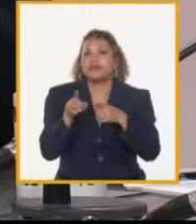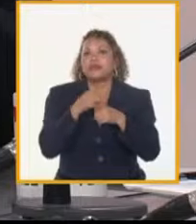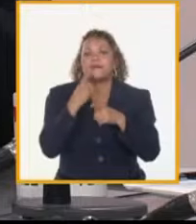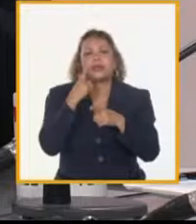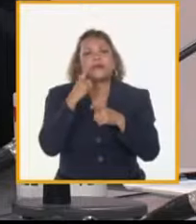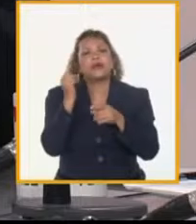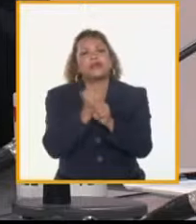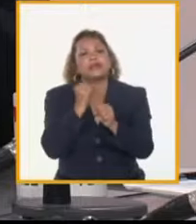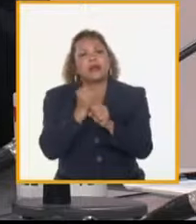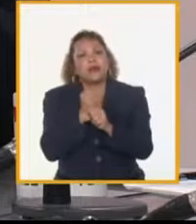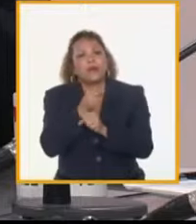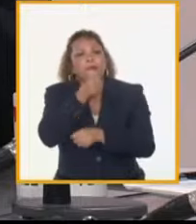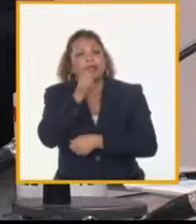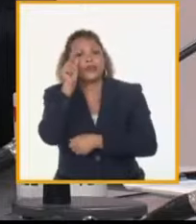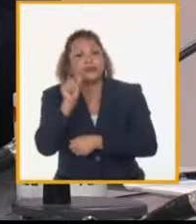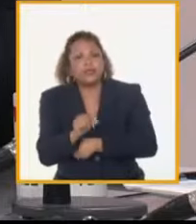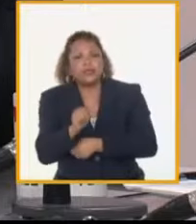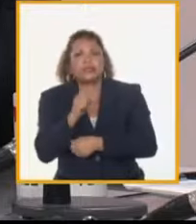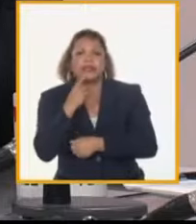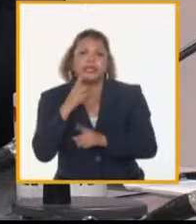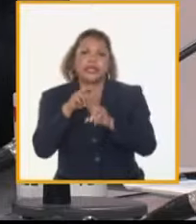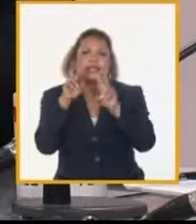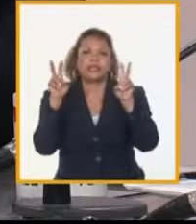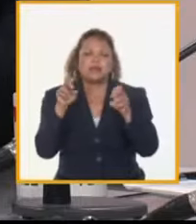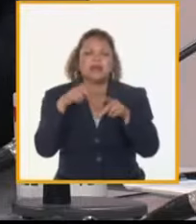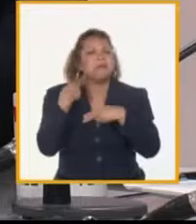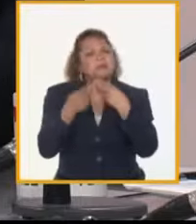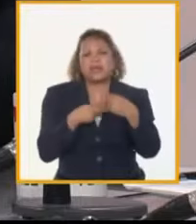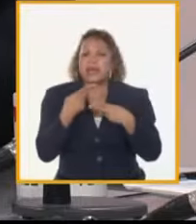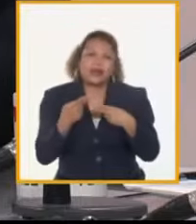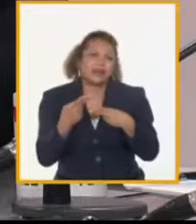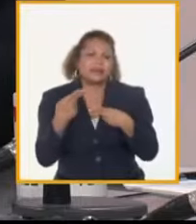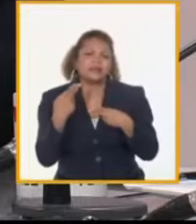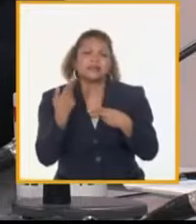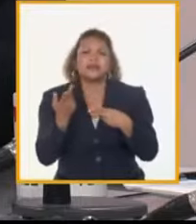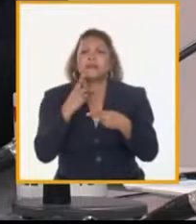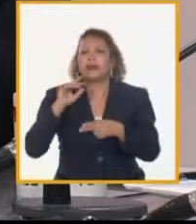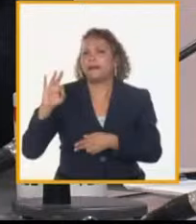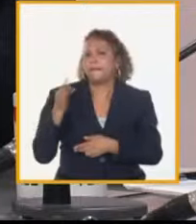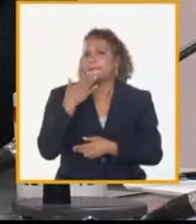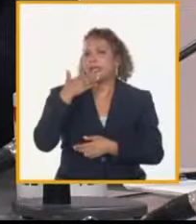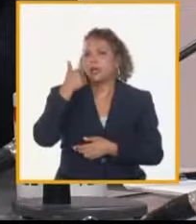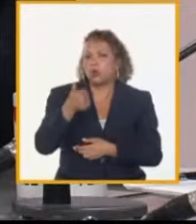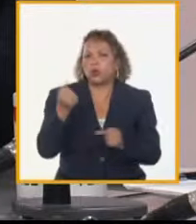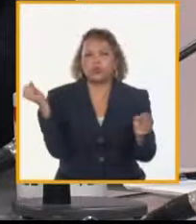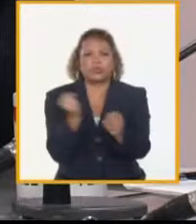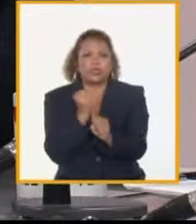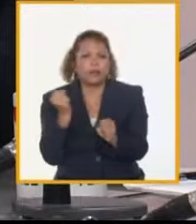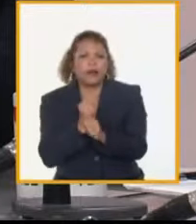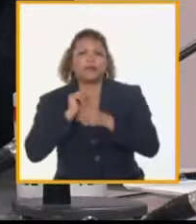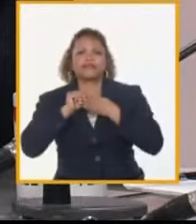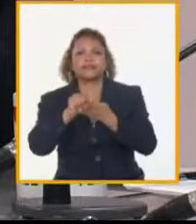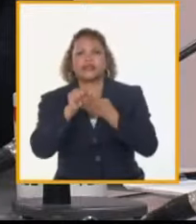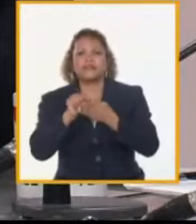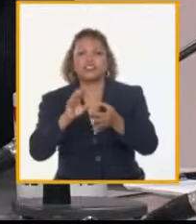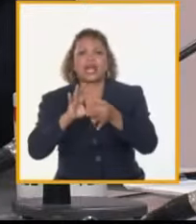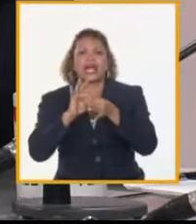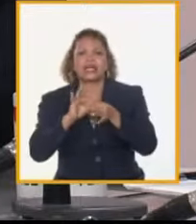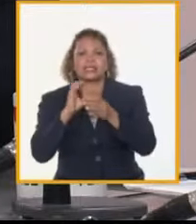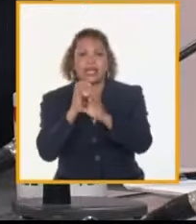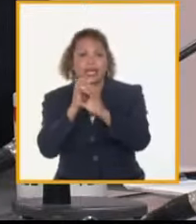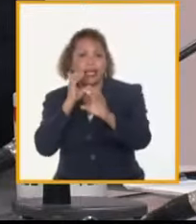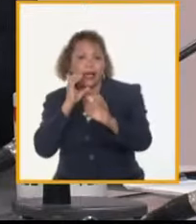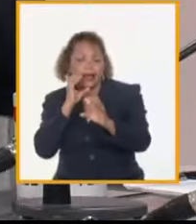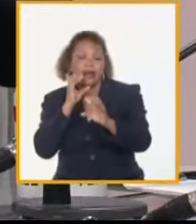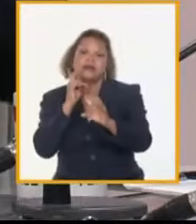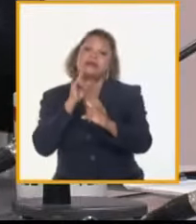también sobre este tema. ¿Qué se sigue haciendo para perfeccionar el trabajo del servicio de Gacela, aún